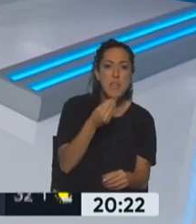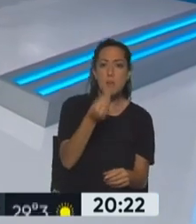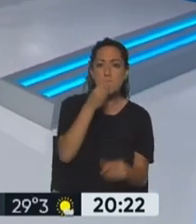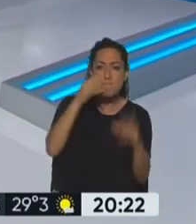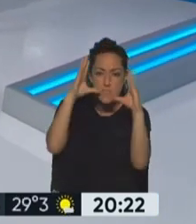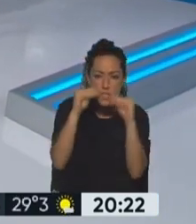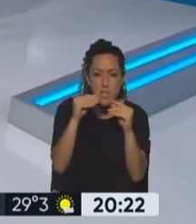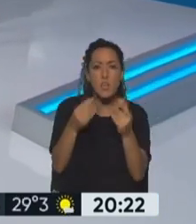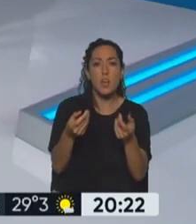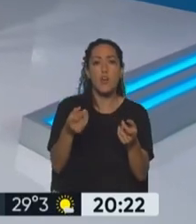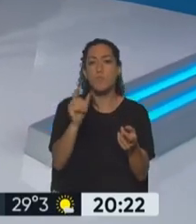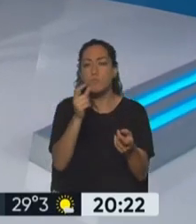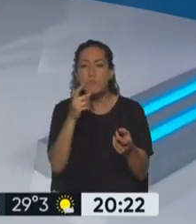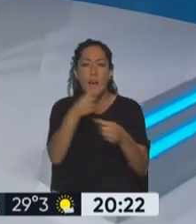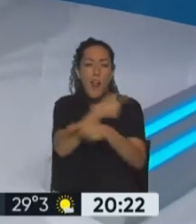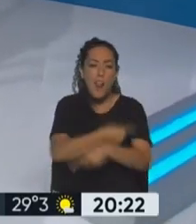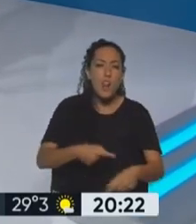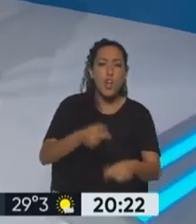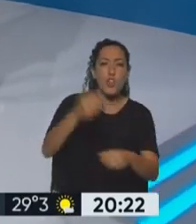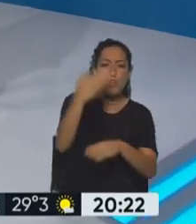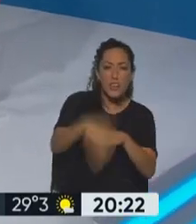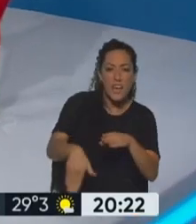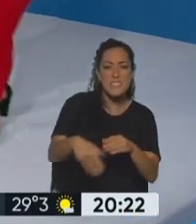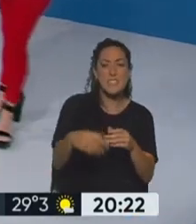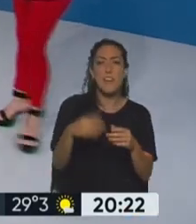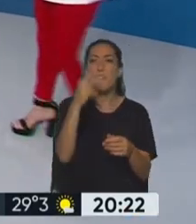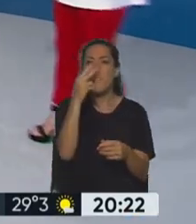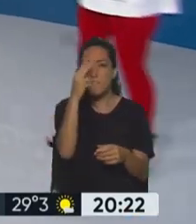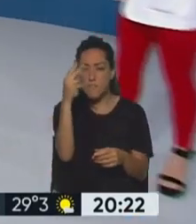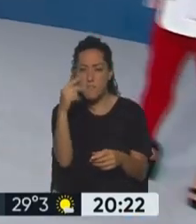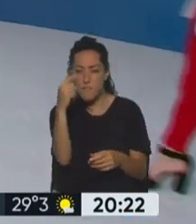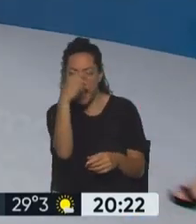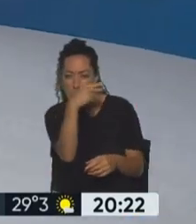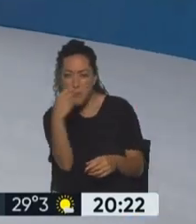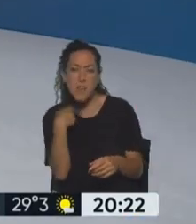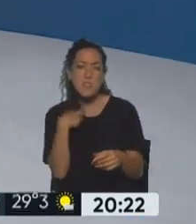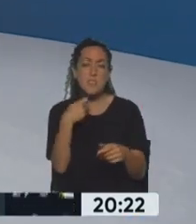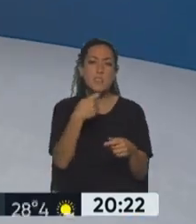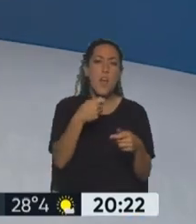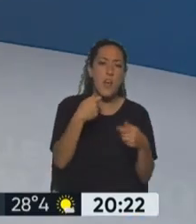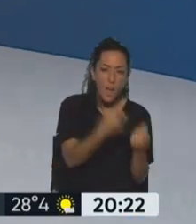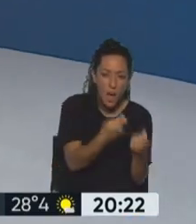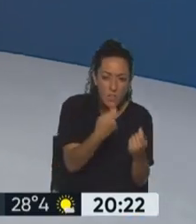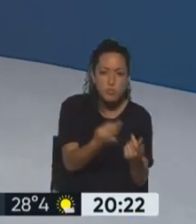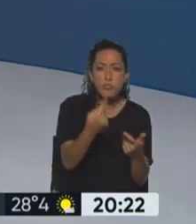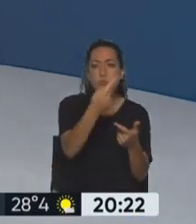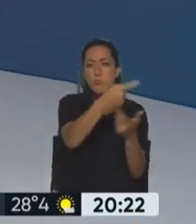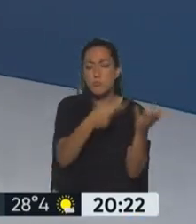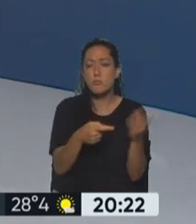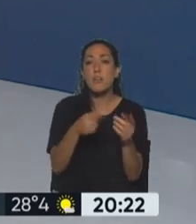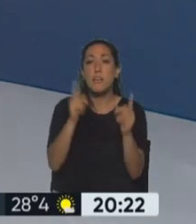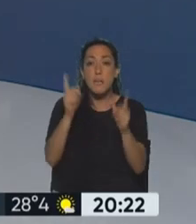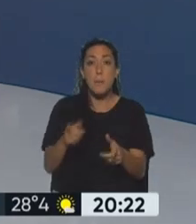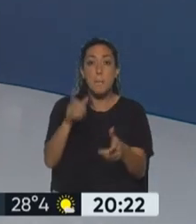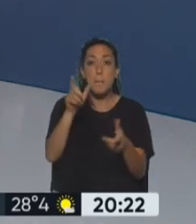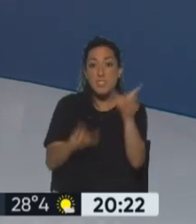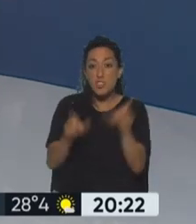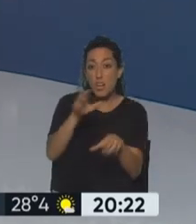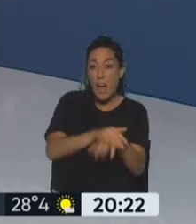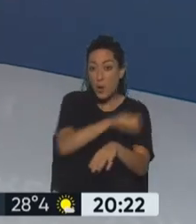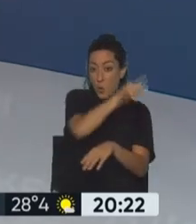cenas, refrigerios, taxis, gastos de farmacia. Los imputados mencionaron que los